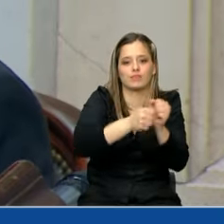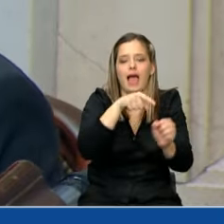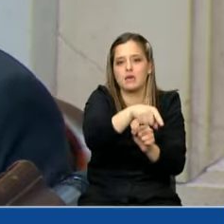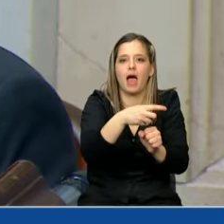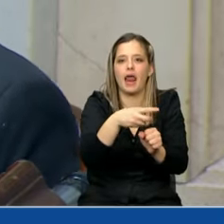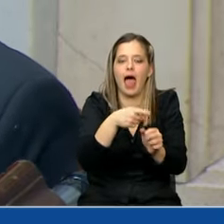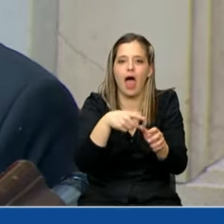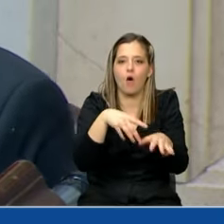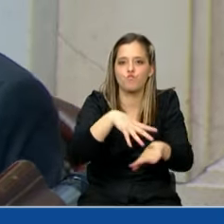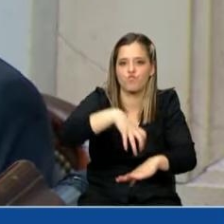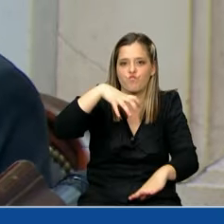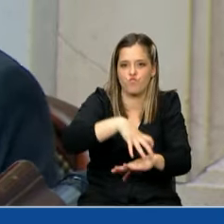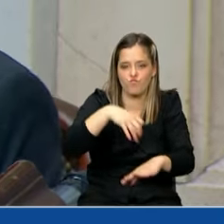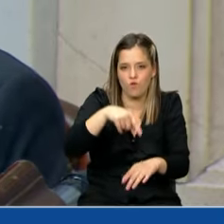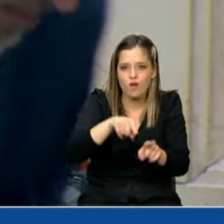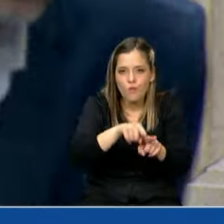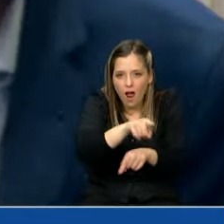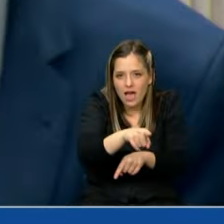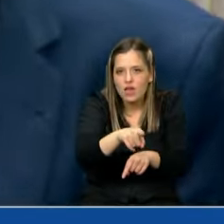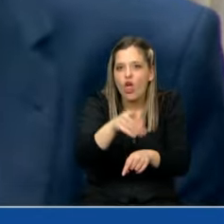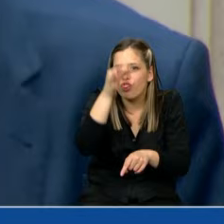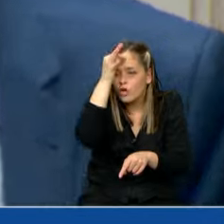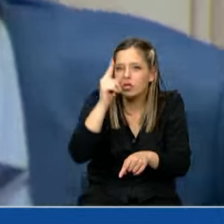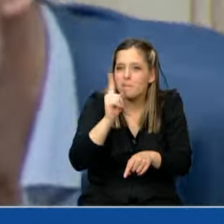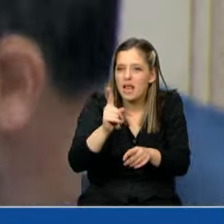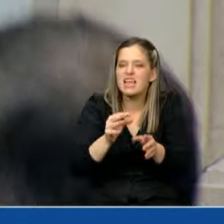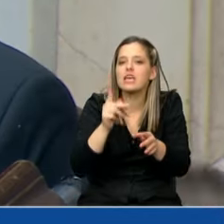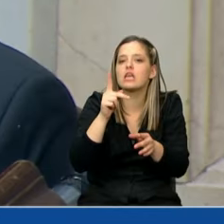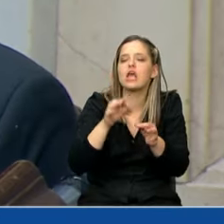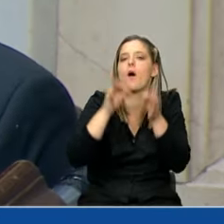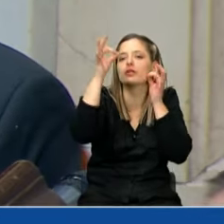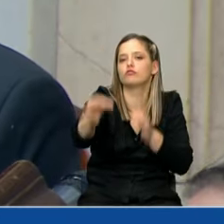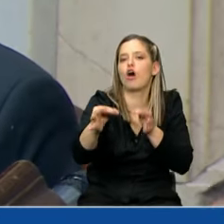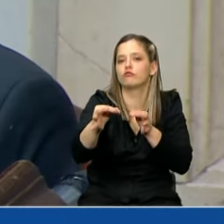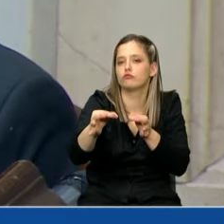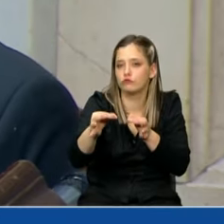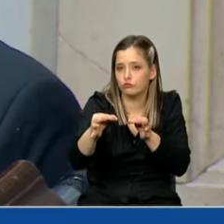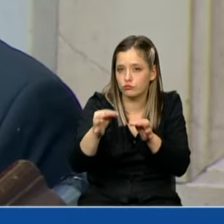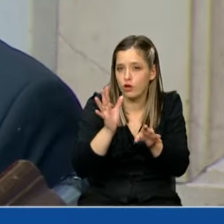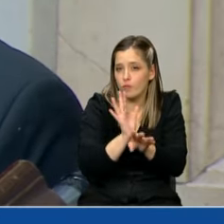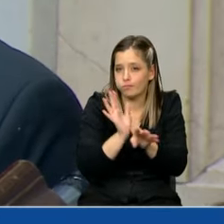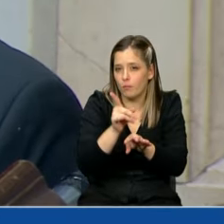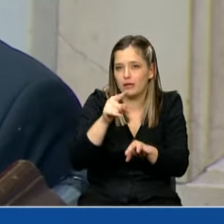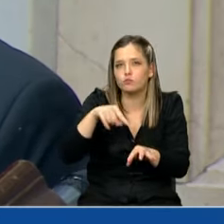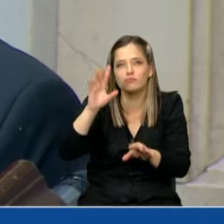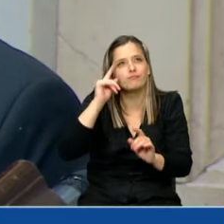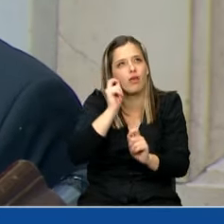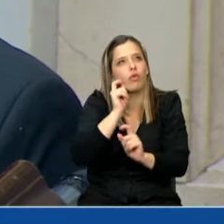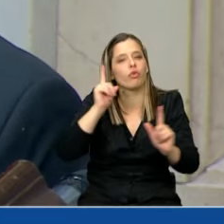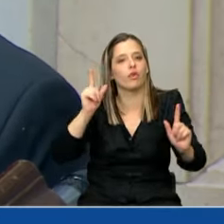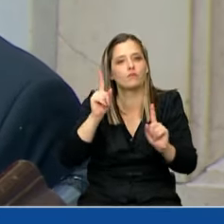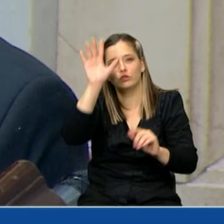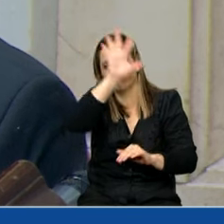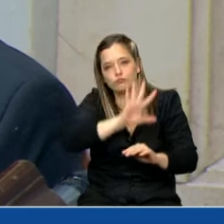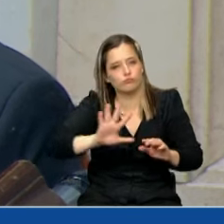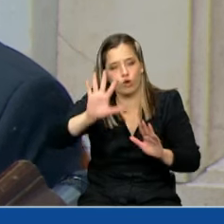estamos a más de 12000 km de estos centros de consumo estamos hablando del hemisferio norte Por